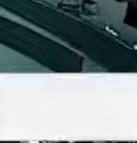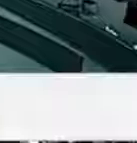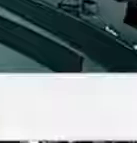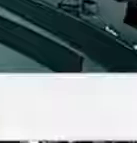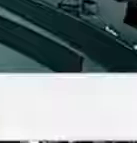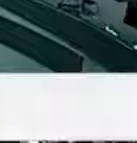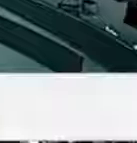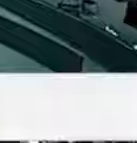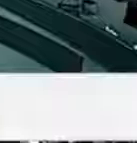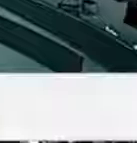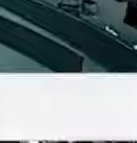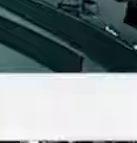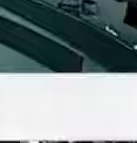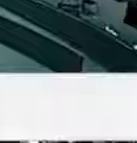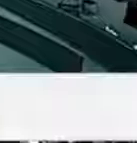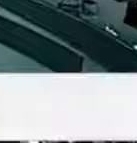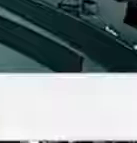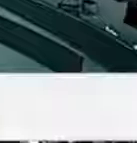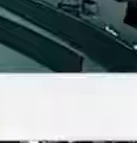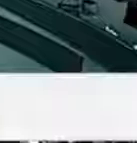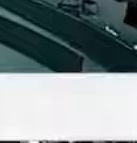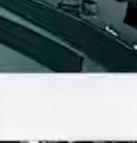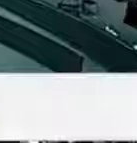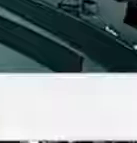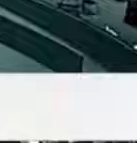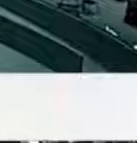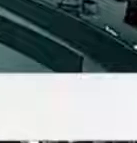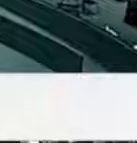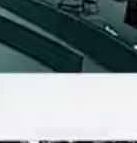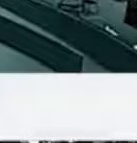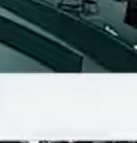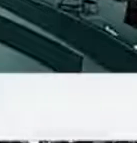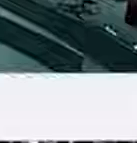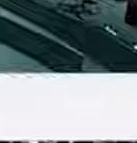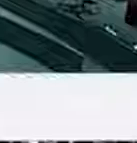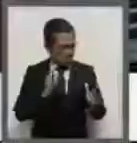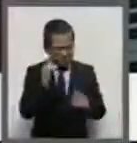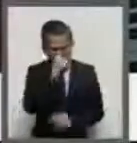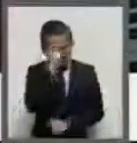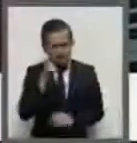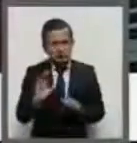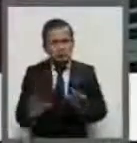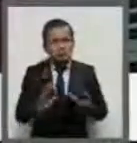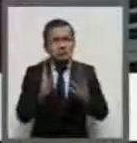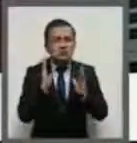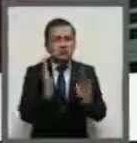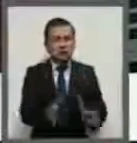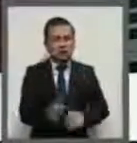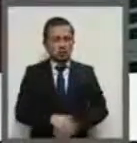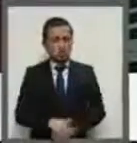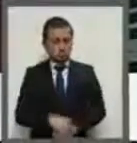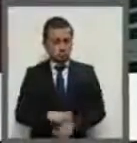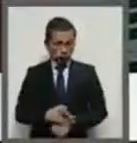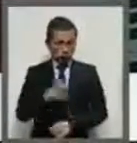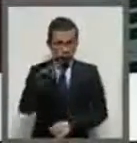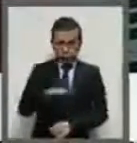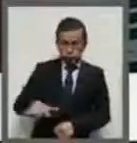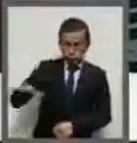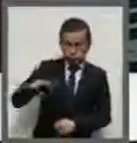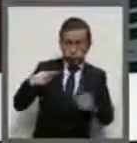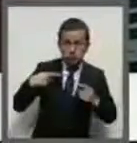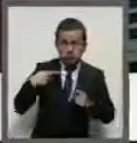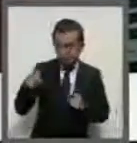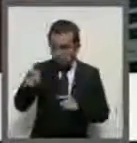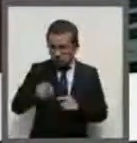corrupción, a tanta mentira y trato indiferente. A ella le debemos respeto y por tanto somos consecuentes con el